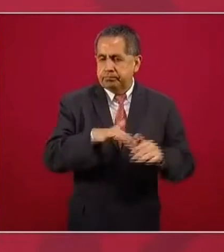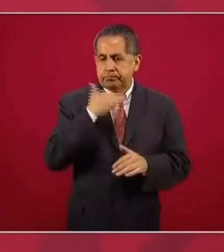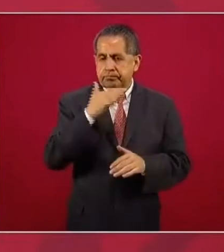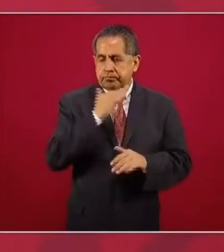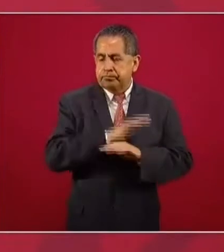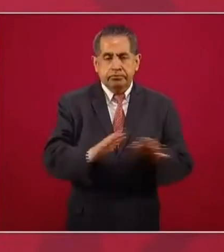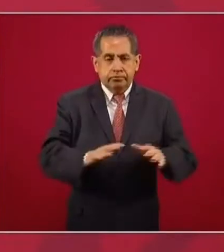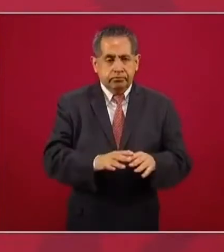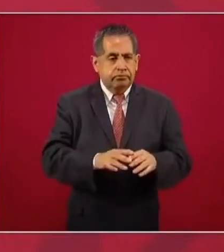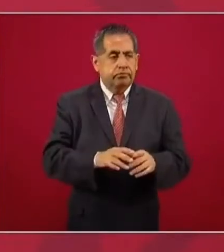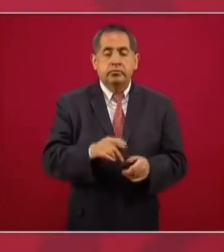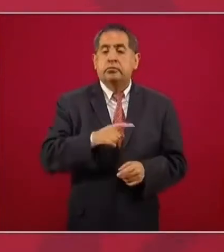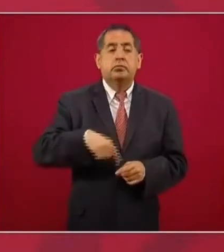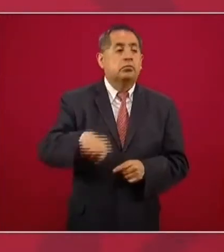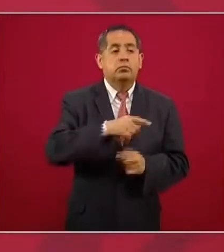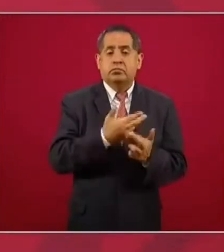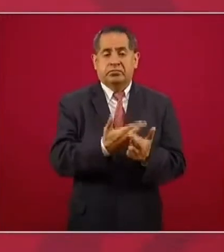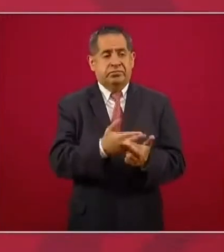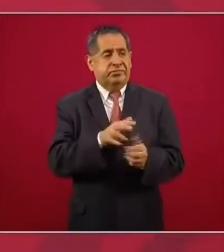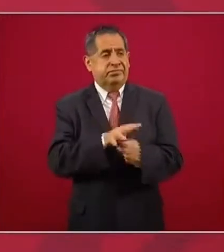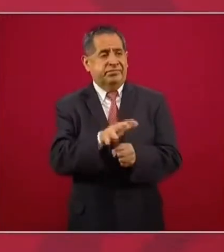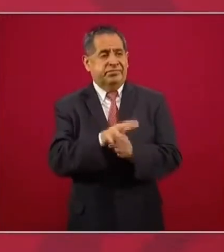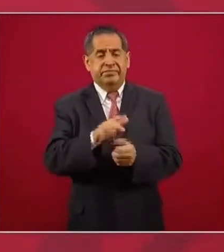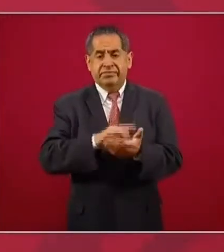del abasto de medicamentos,